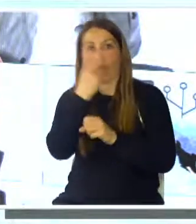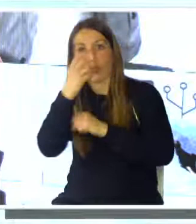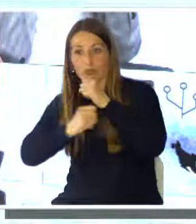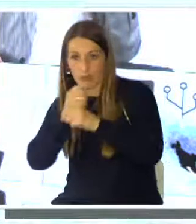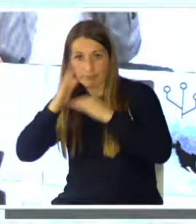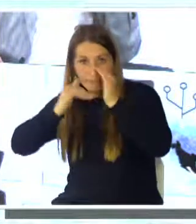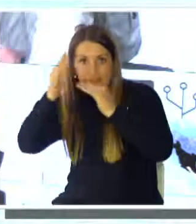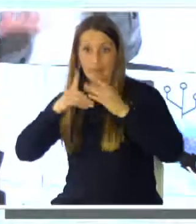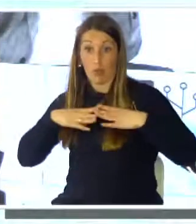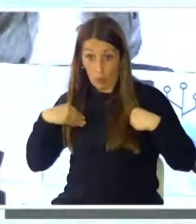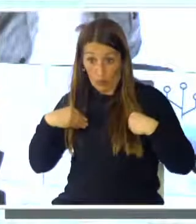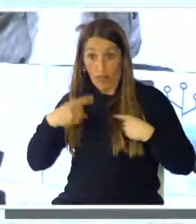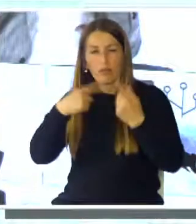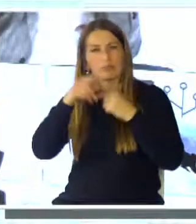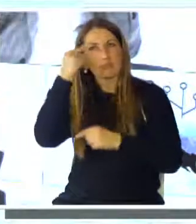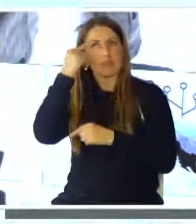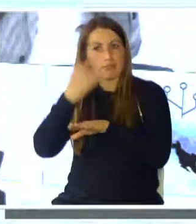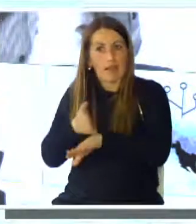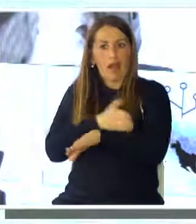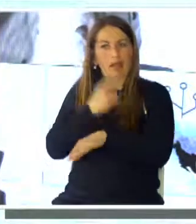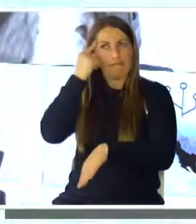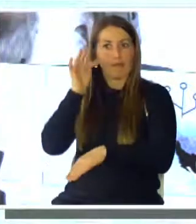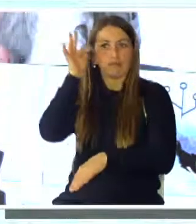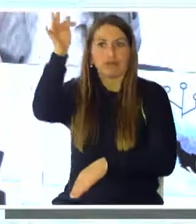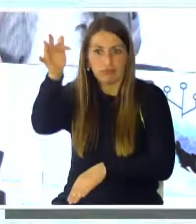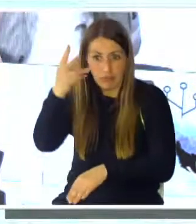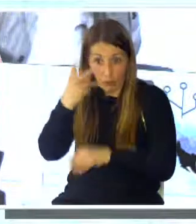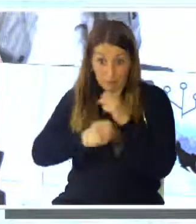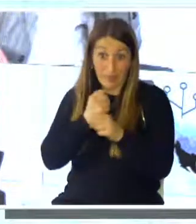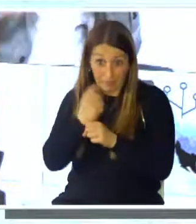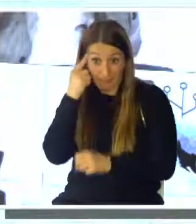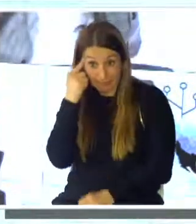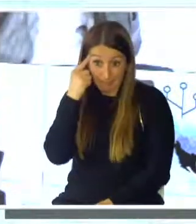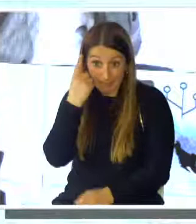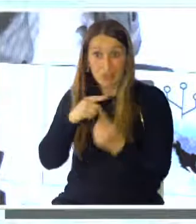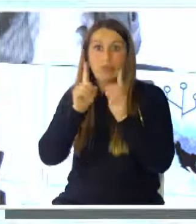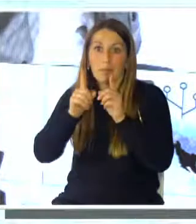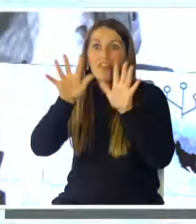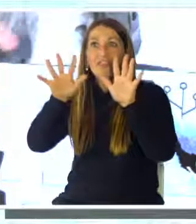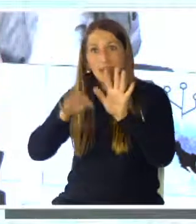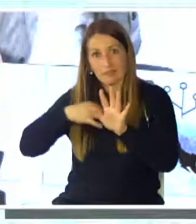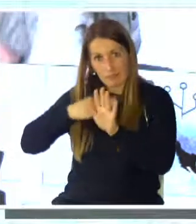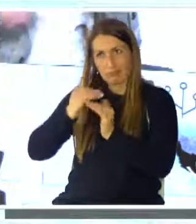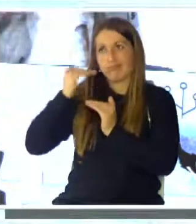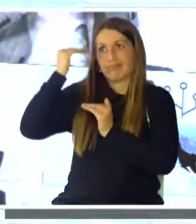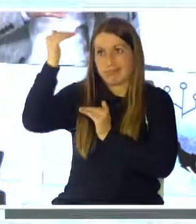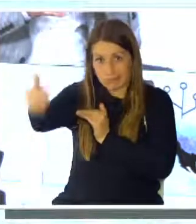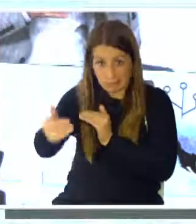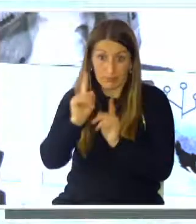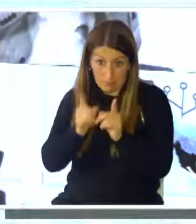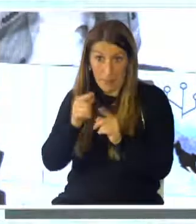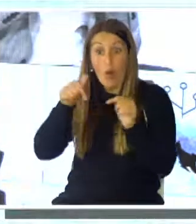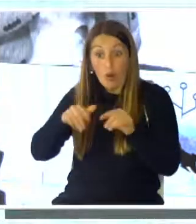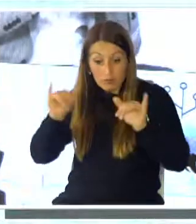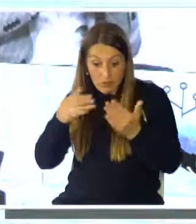entonces nosotros ya tengo que estar pensando dentro de dos años y también podría estar pensado dentro de diez años hoy que tenemos la información lo